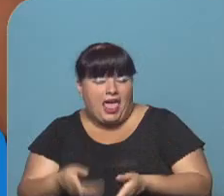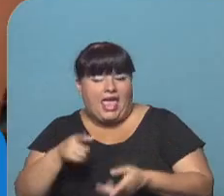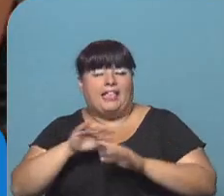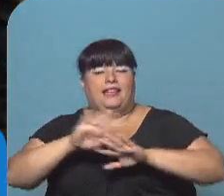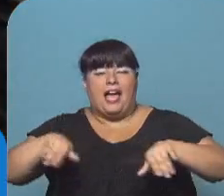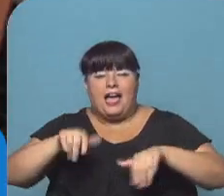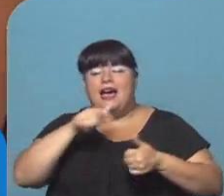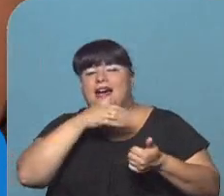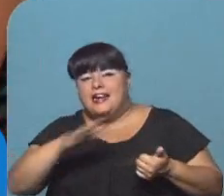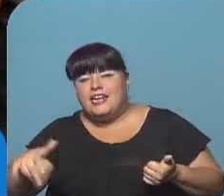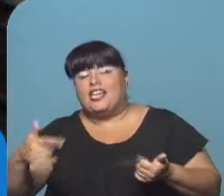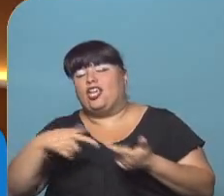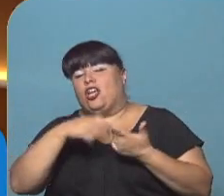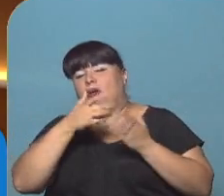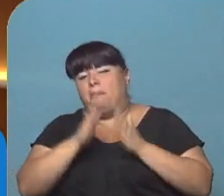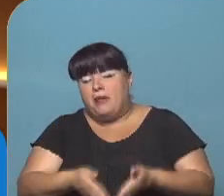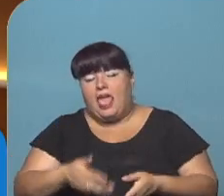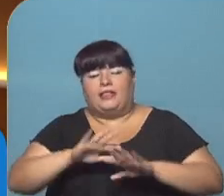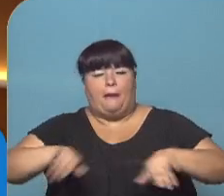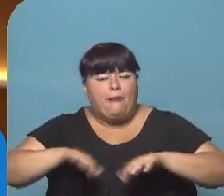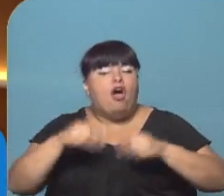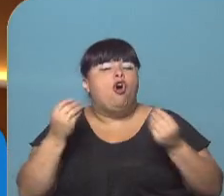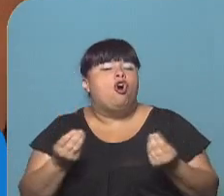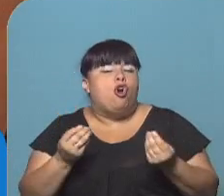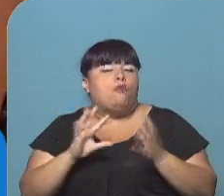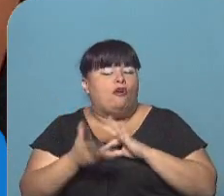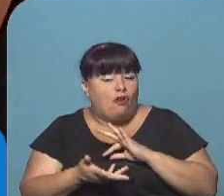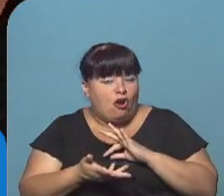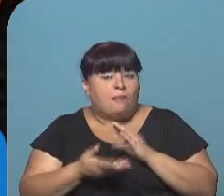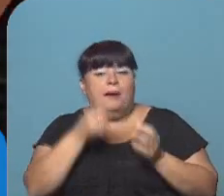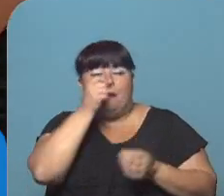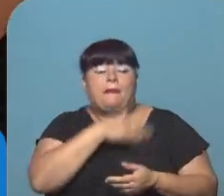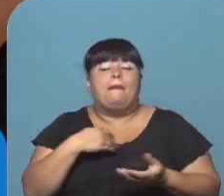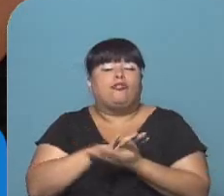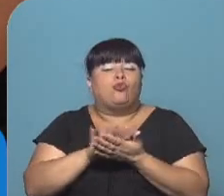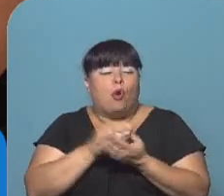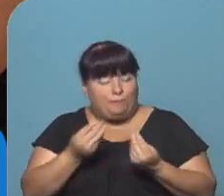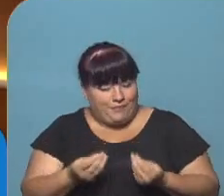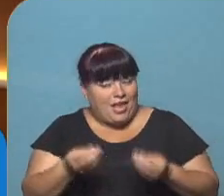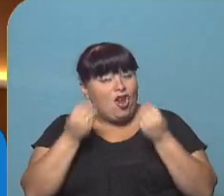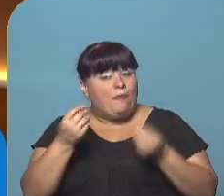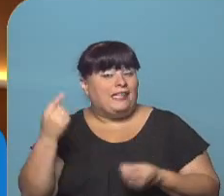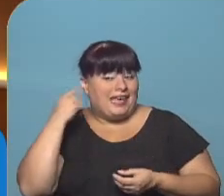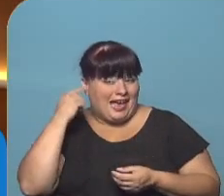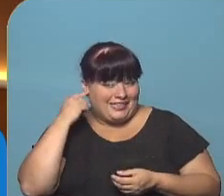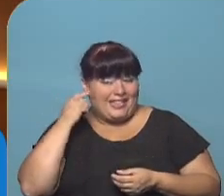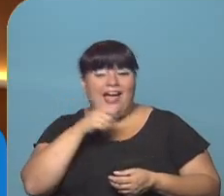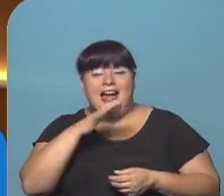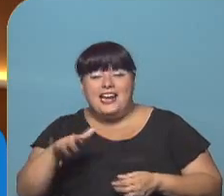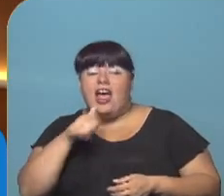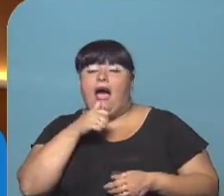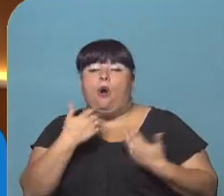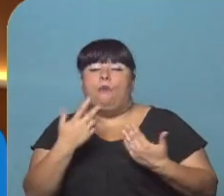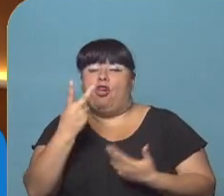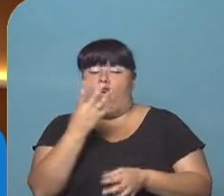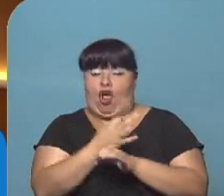al agua del río, del mar, sí, de la pileta. ¿Qué podemos hacer los papás y las mamás? Lo que pasa es que las otitis del río, del agua, pueden